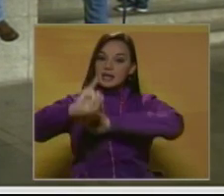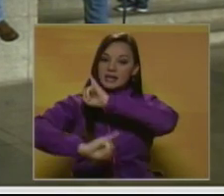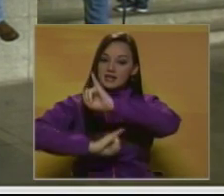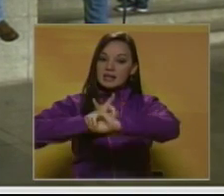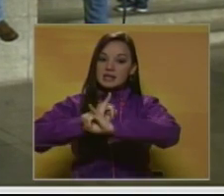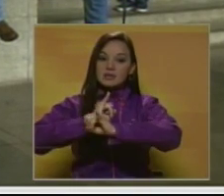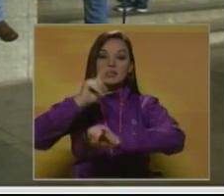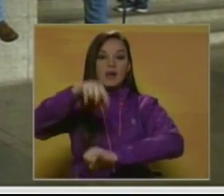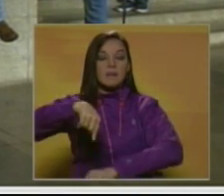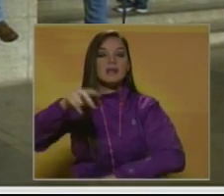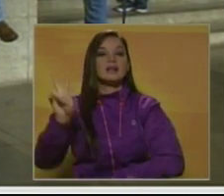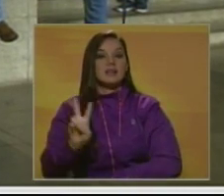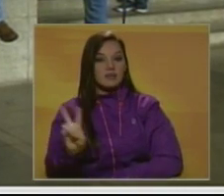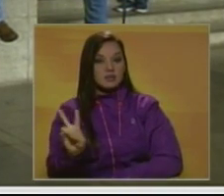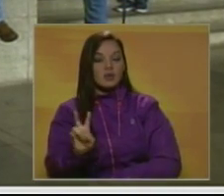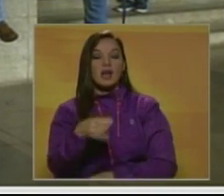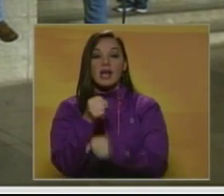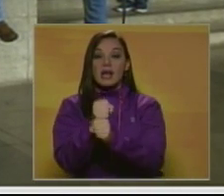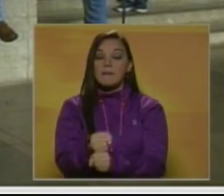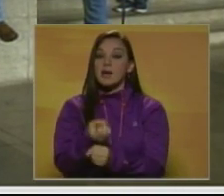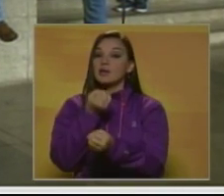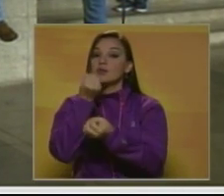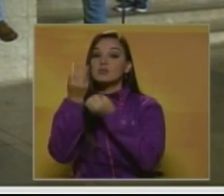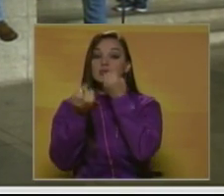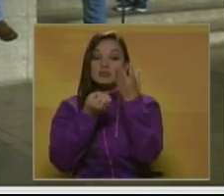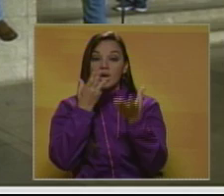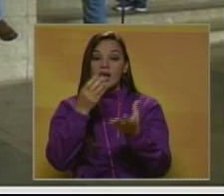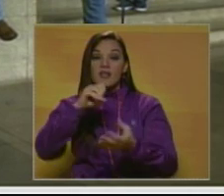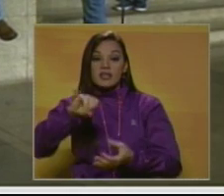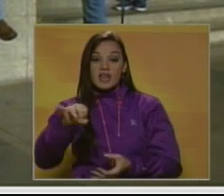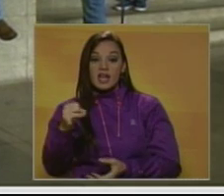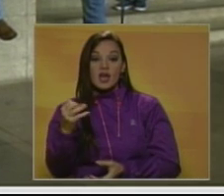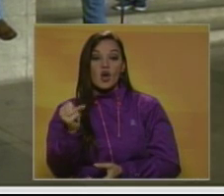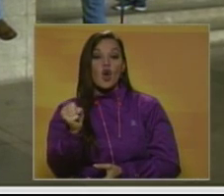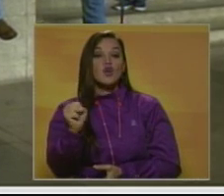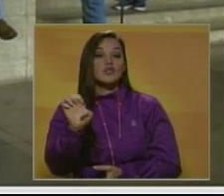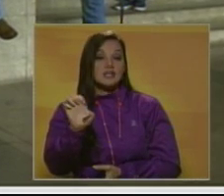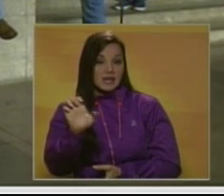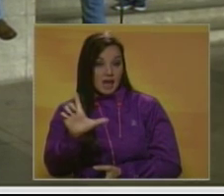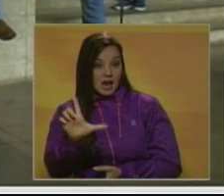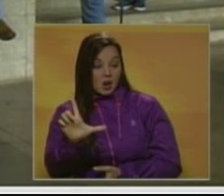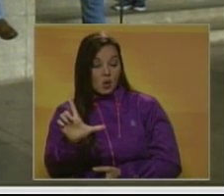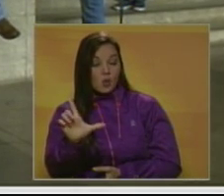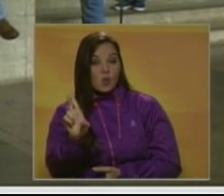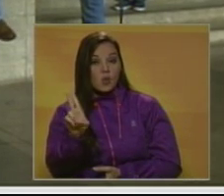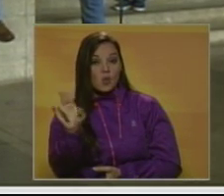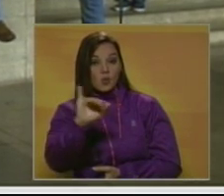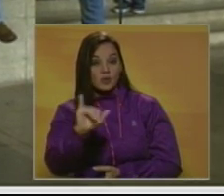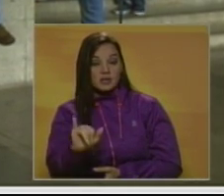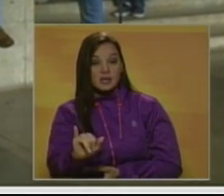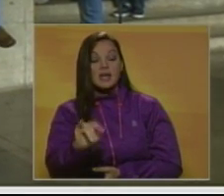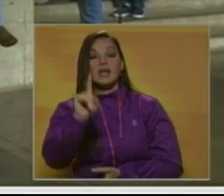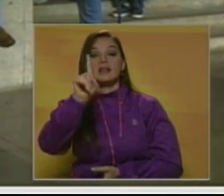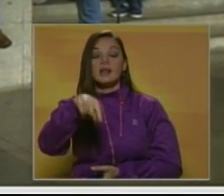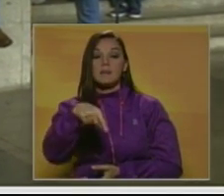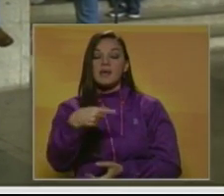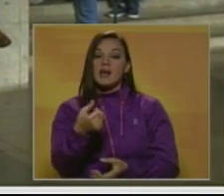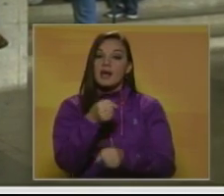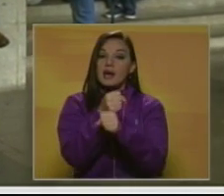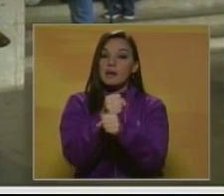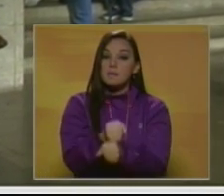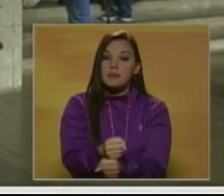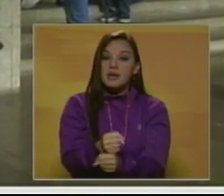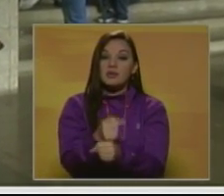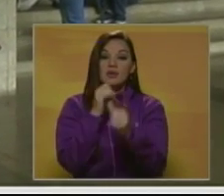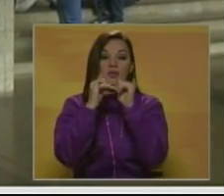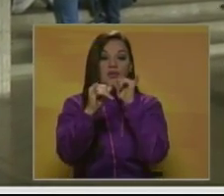e internacionales, esperando declaraciones tanto de José Luis Cartaya como también de la decisión de la sala electoral, que es la